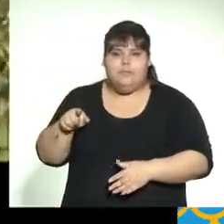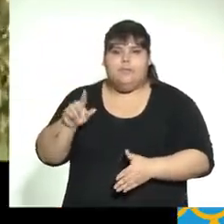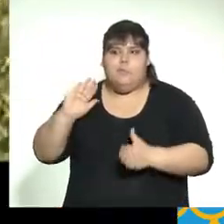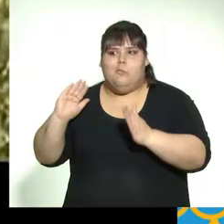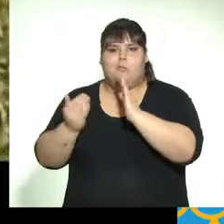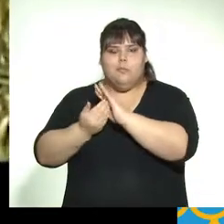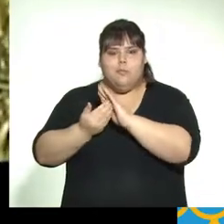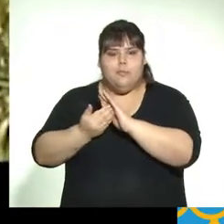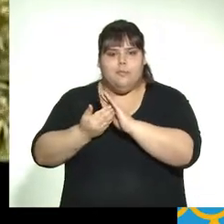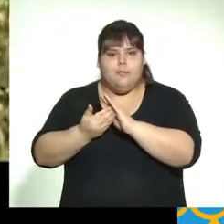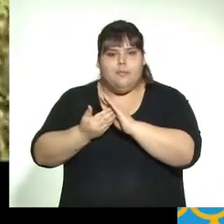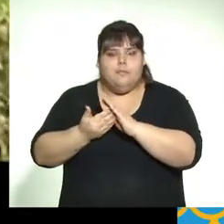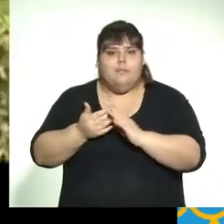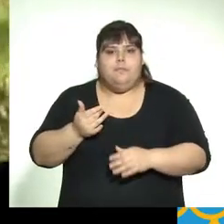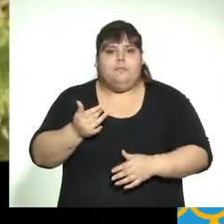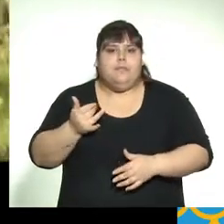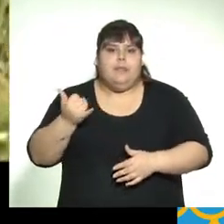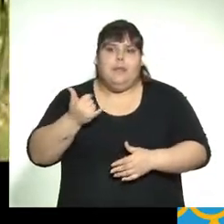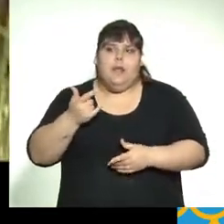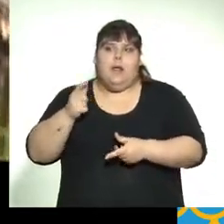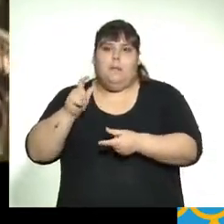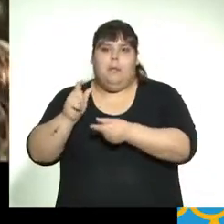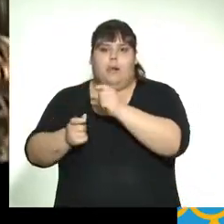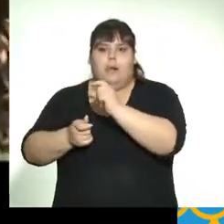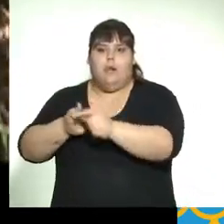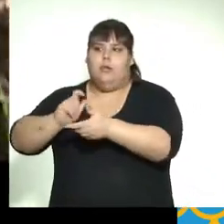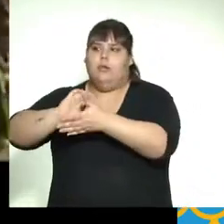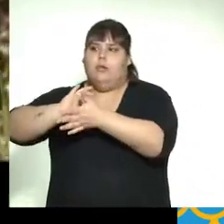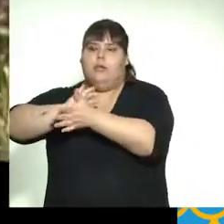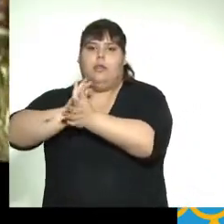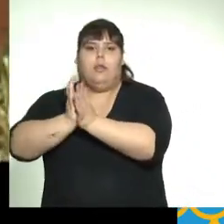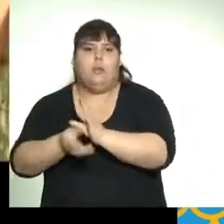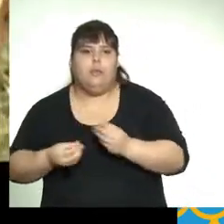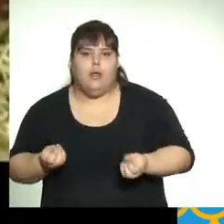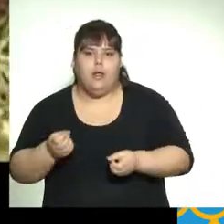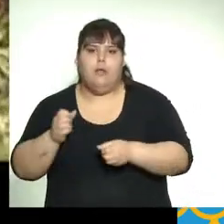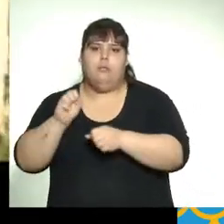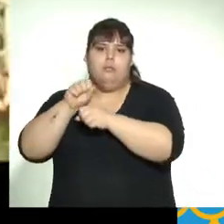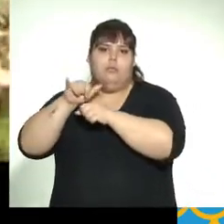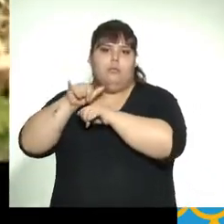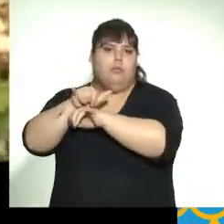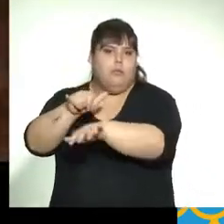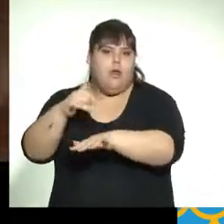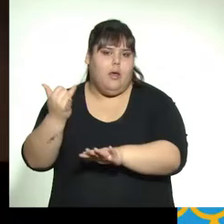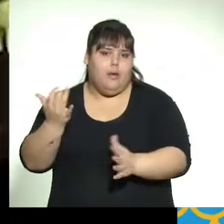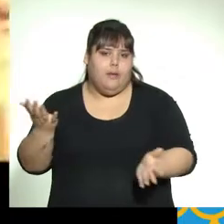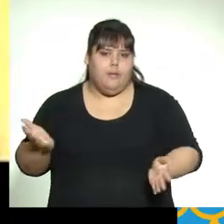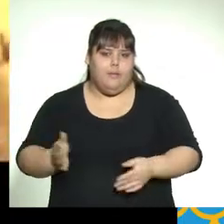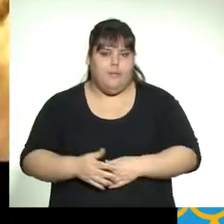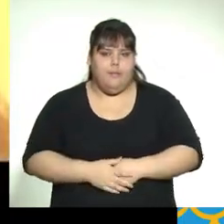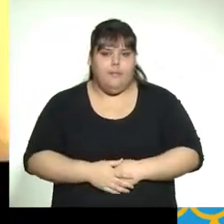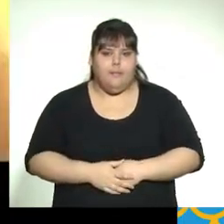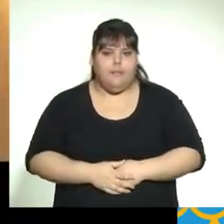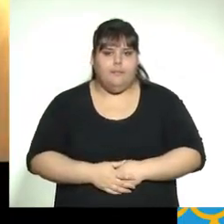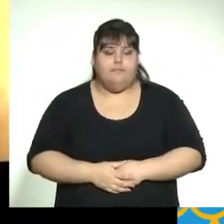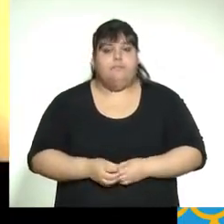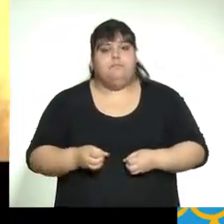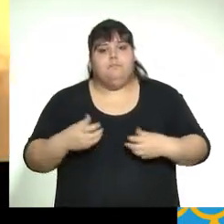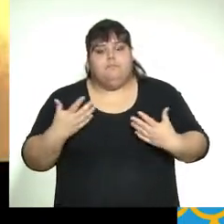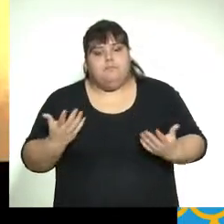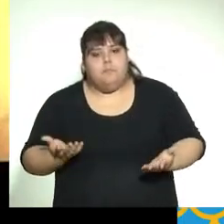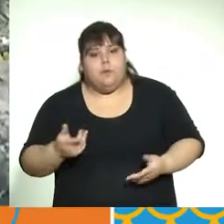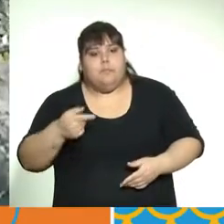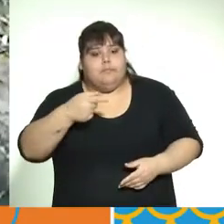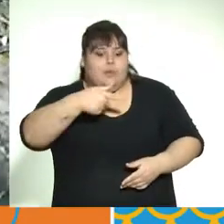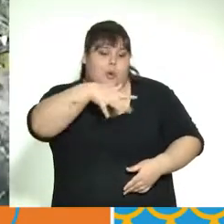fundamentales y que poco a poco van desapareciendo a raíz de tanto veneno que se utiliza por ahí.